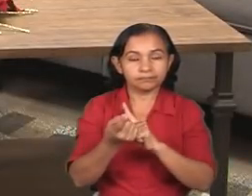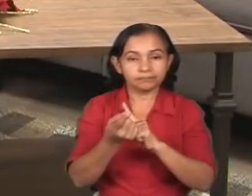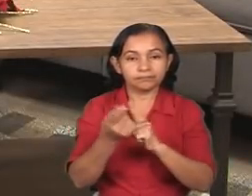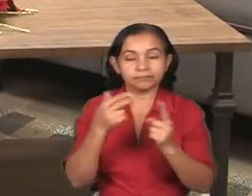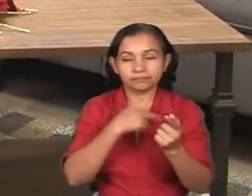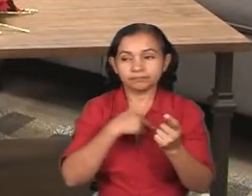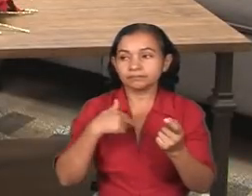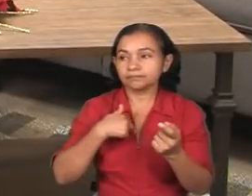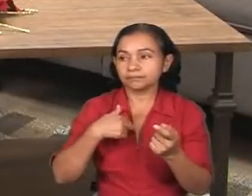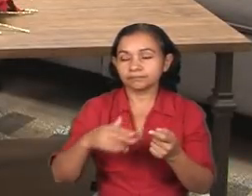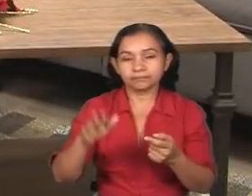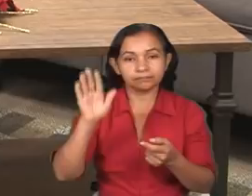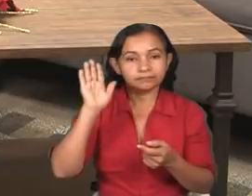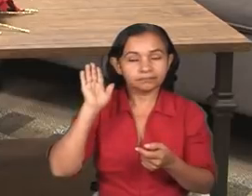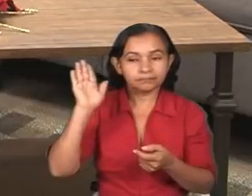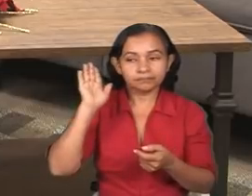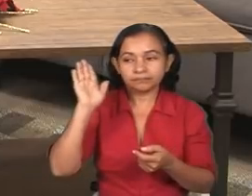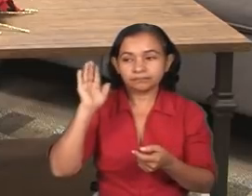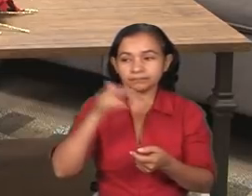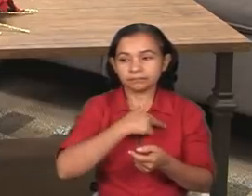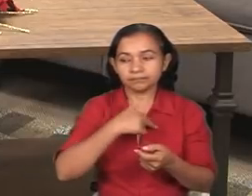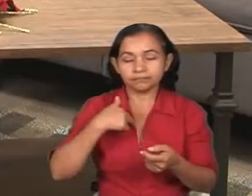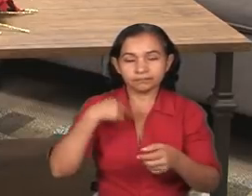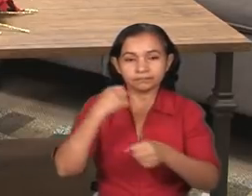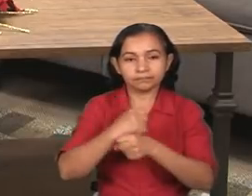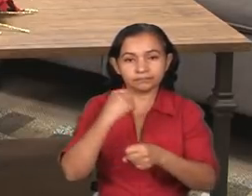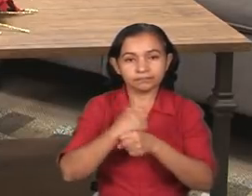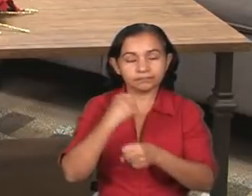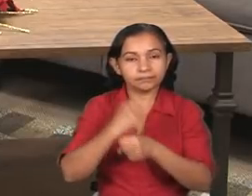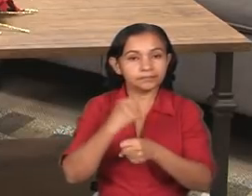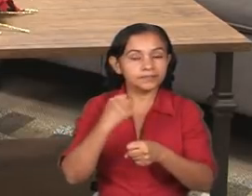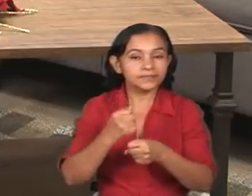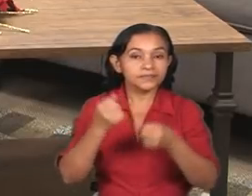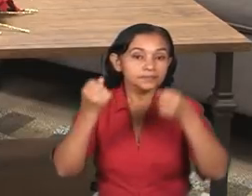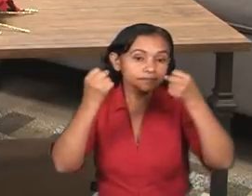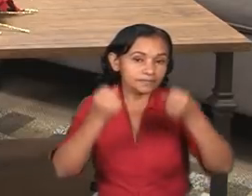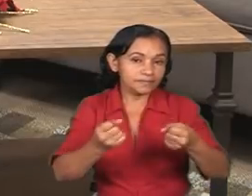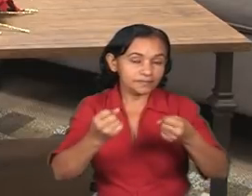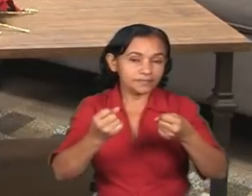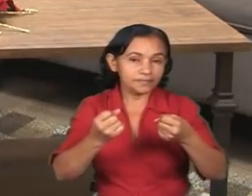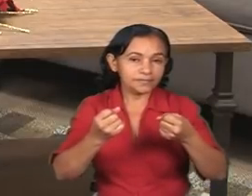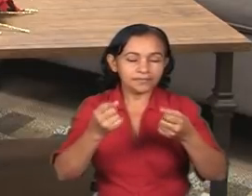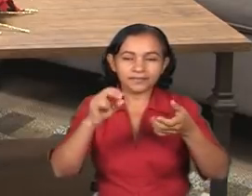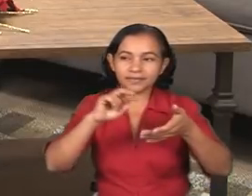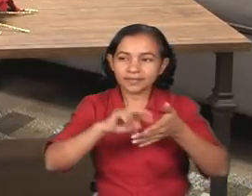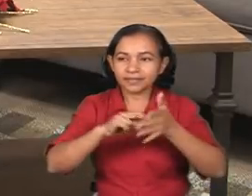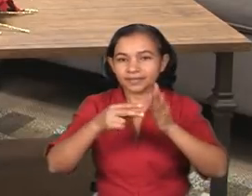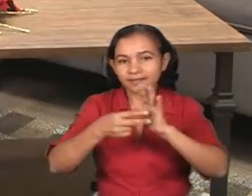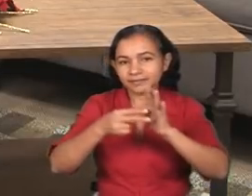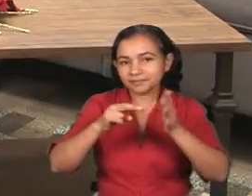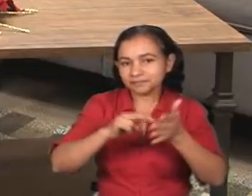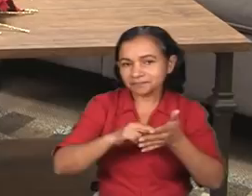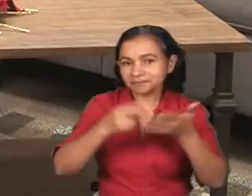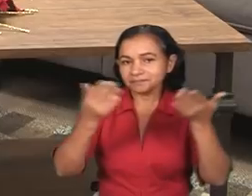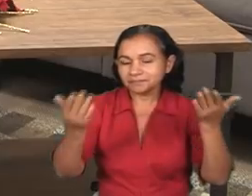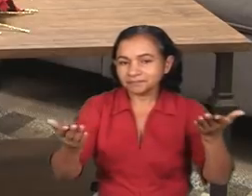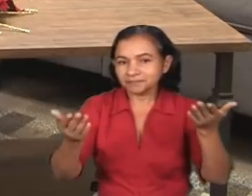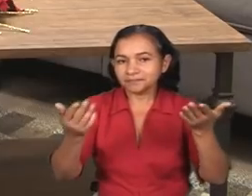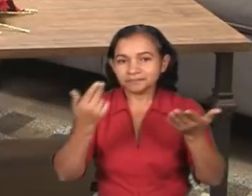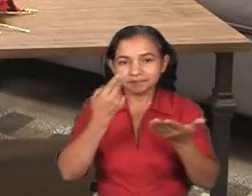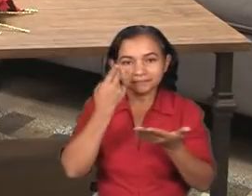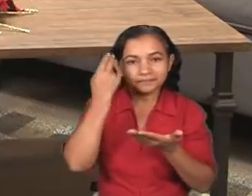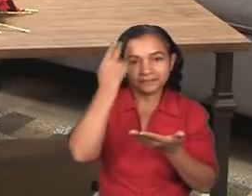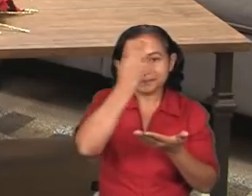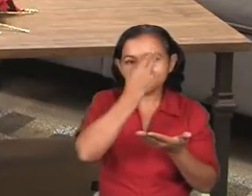Eso creo que es un compromiso y para eso estamos trabajando. Compañero Ervin, ¿qué significa? Bueno, y a riesgo de parecer obvio con la pregunta,